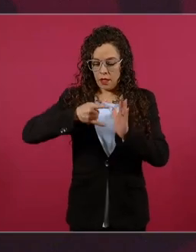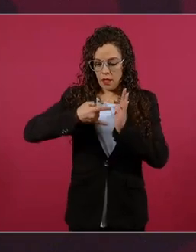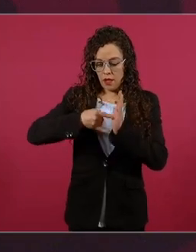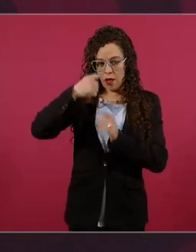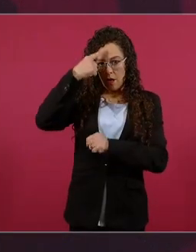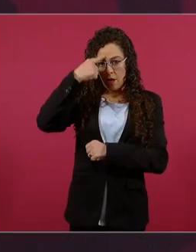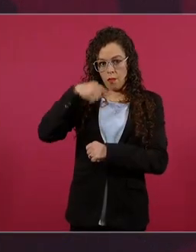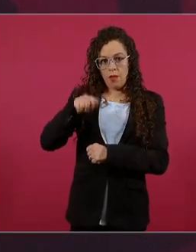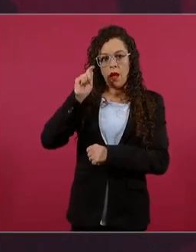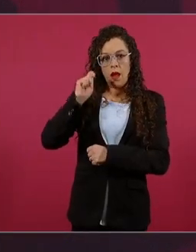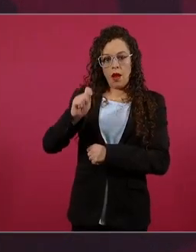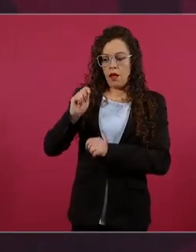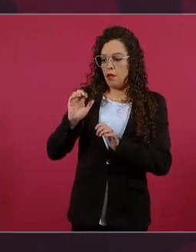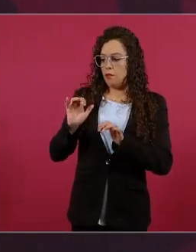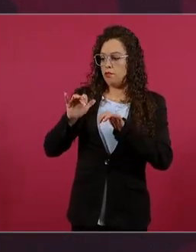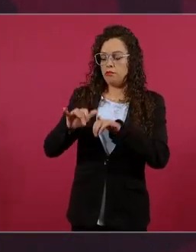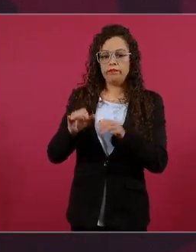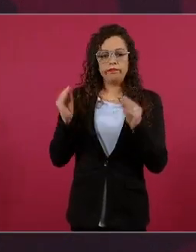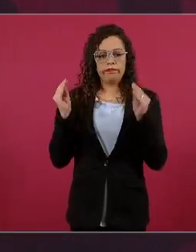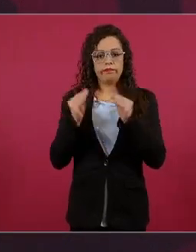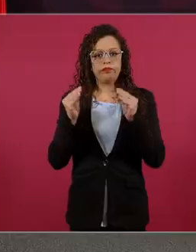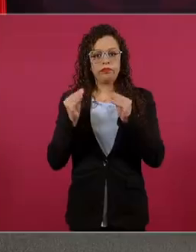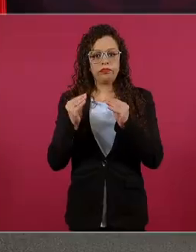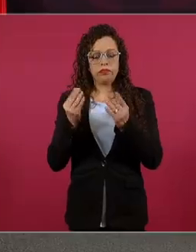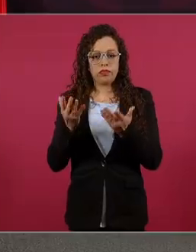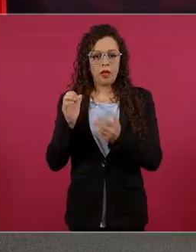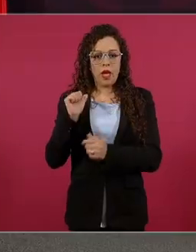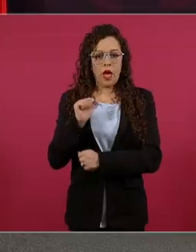O sea, para que